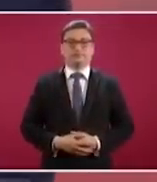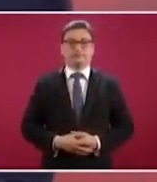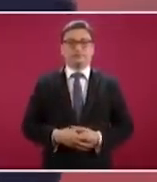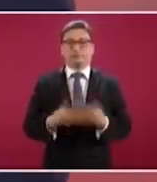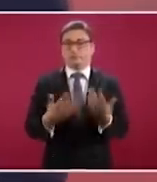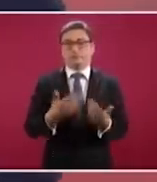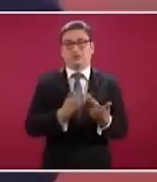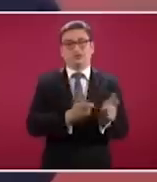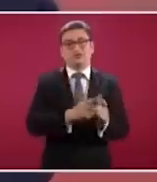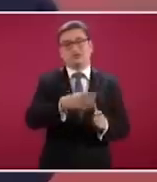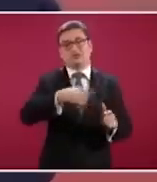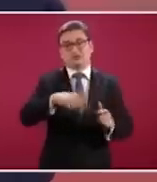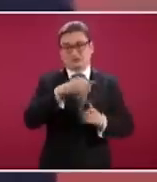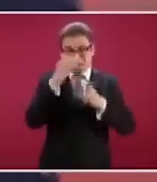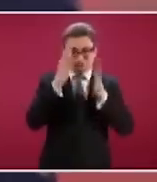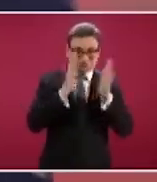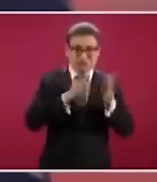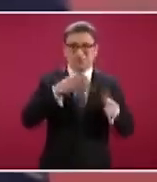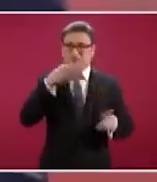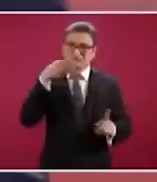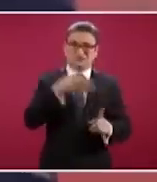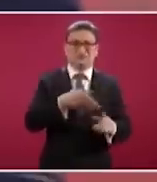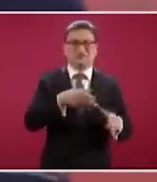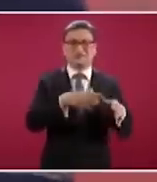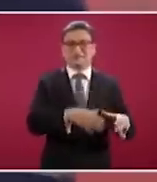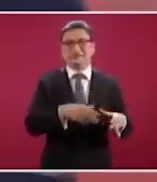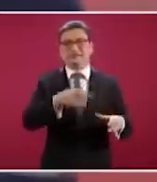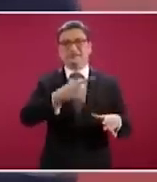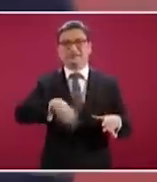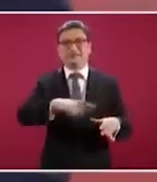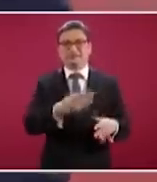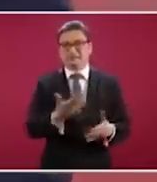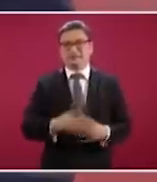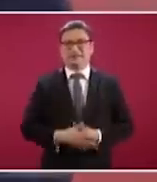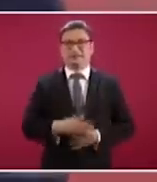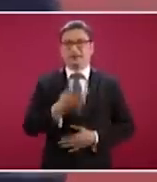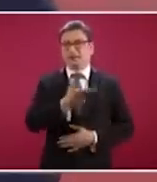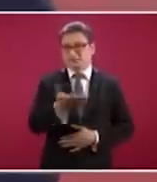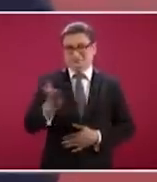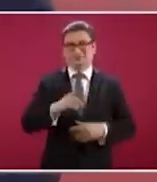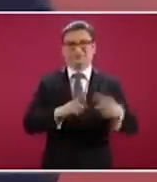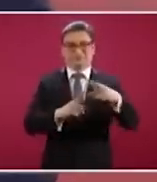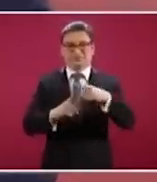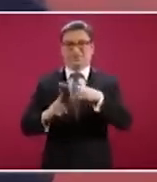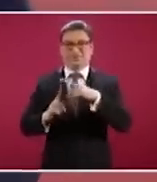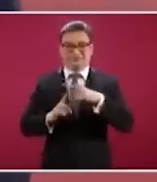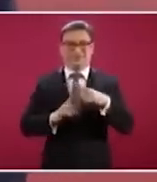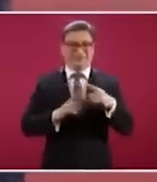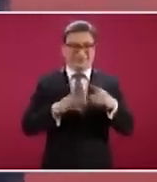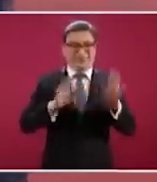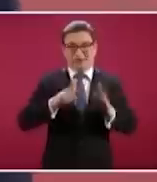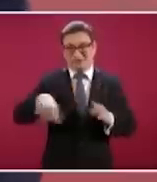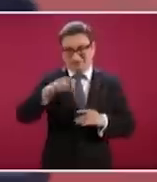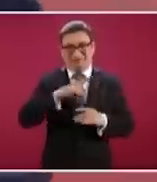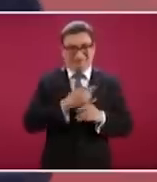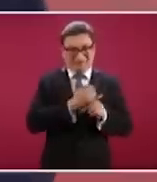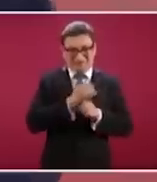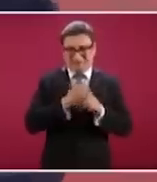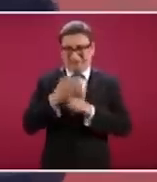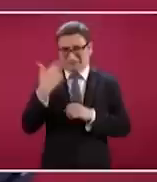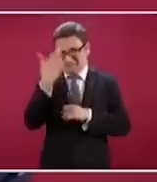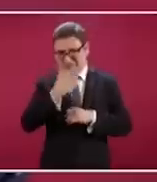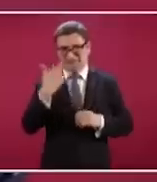Fueron conservadores. Entonces, ahí queda la tarea de revisar ese